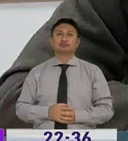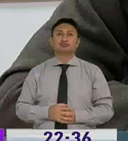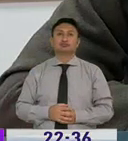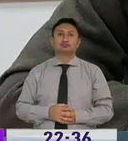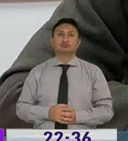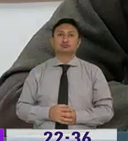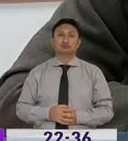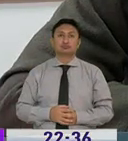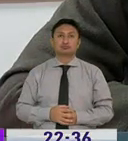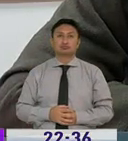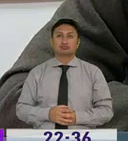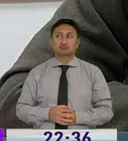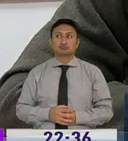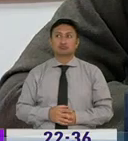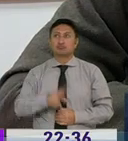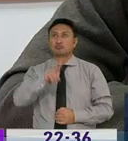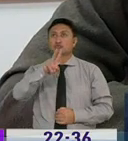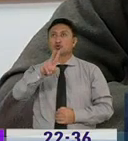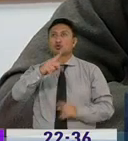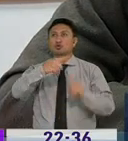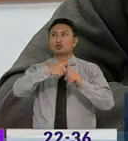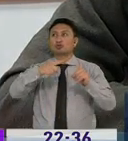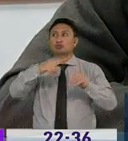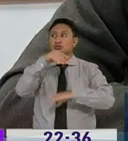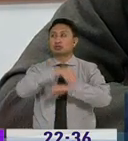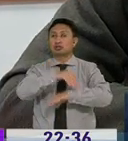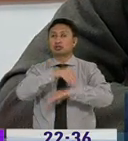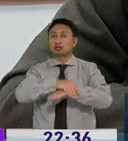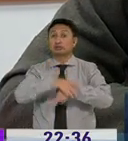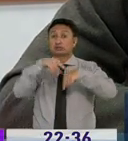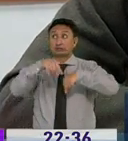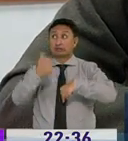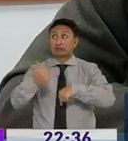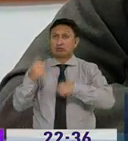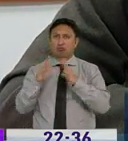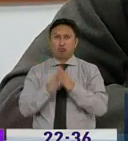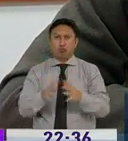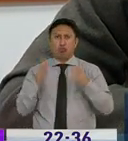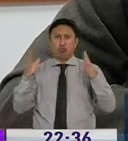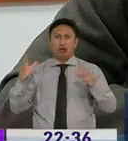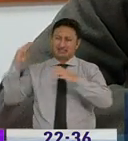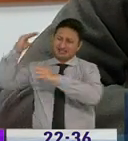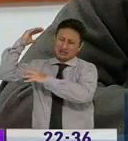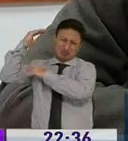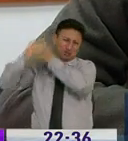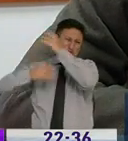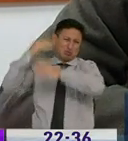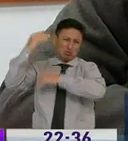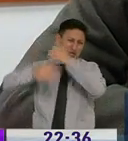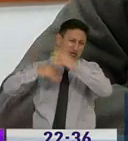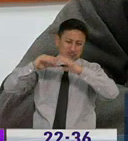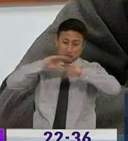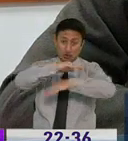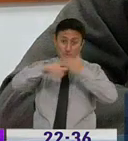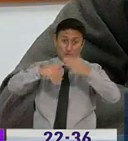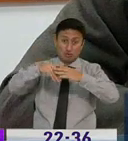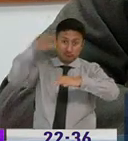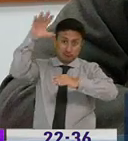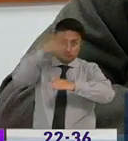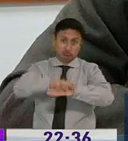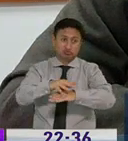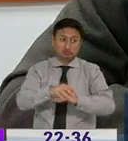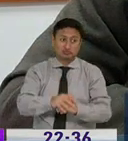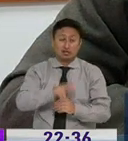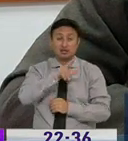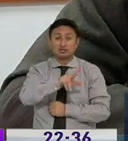Luego de las 2:30 de la tarde, viene una avalancha grande de material que cubrió todo el ancho de la vía, en la longitud aproximadamente unos